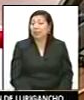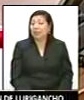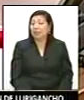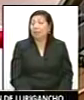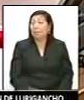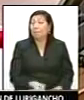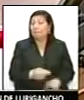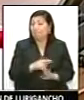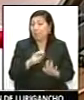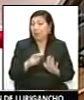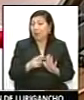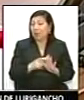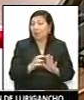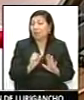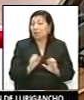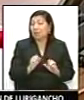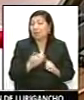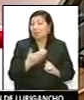este proyecto para que sea